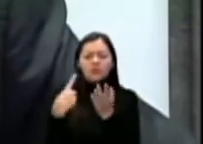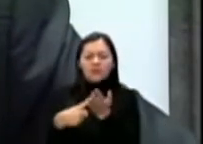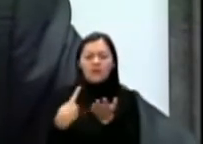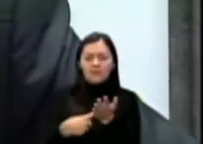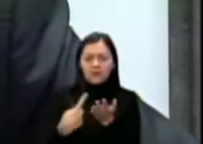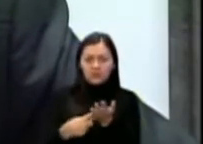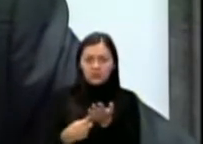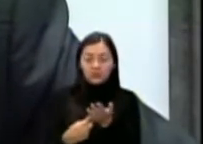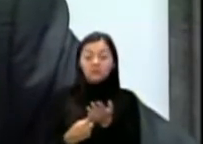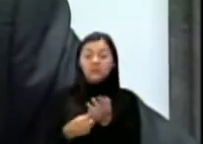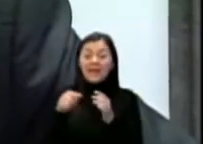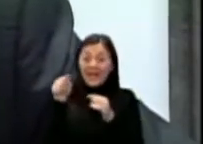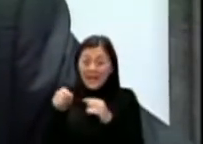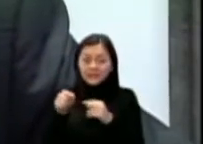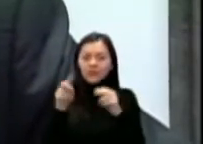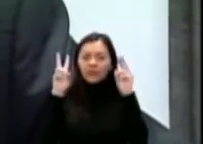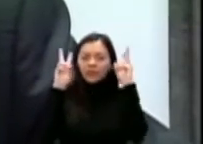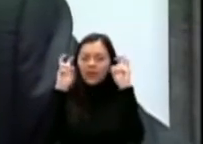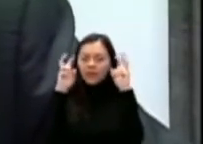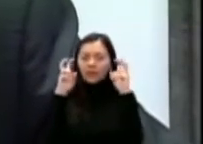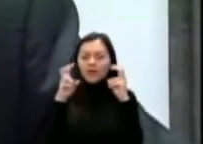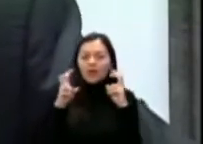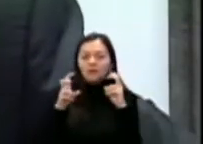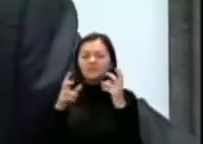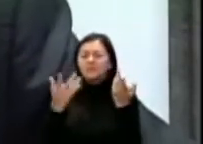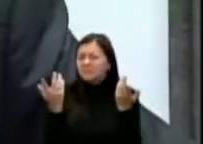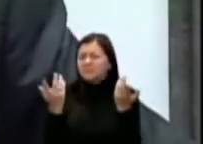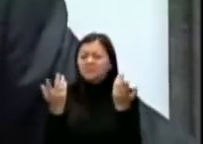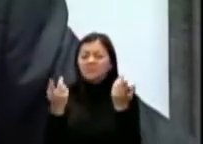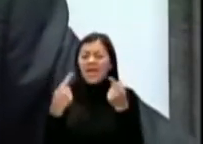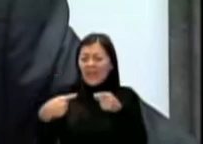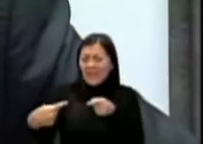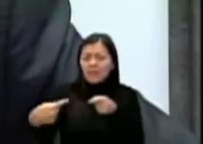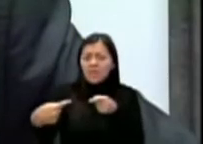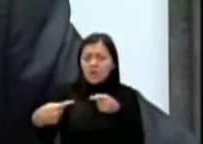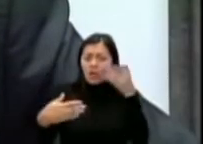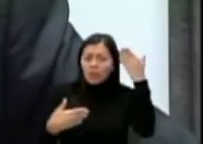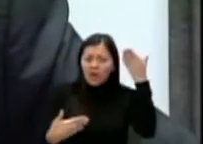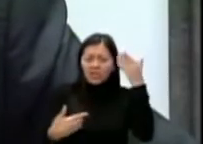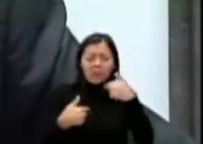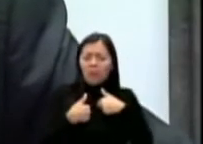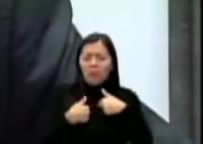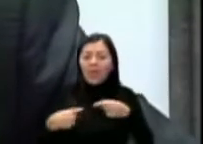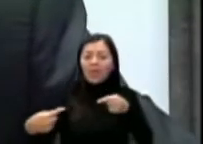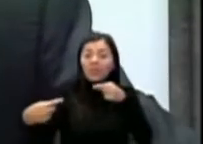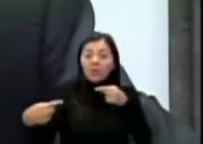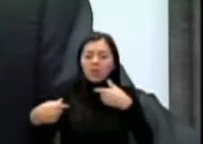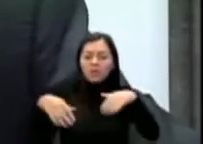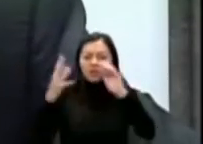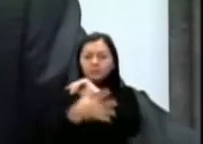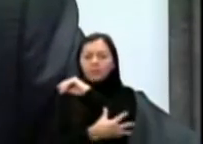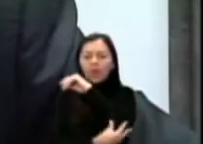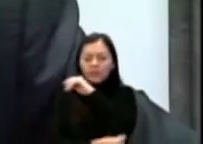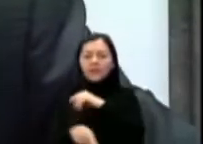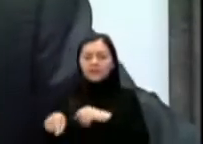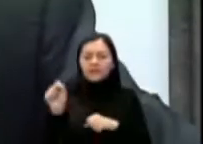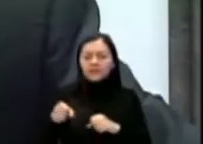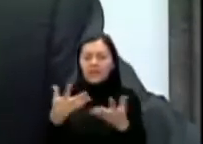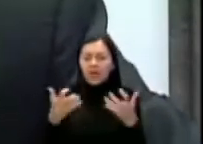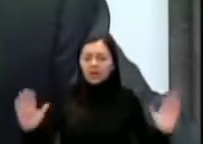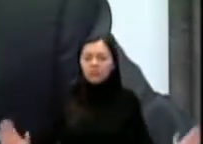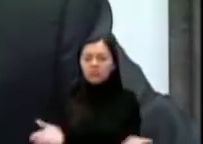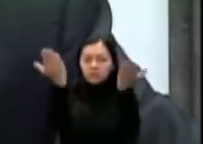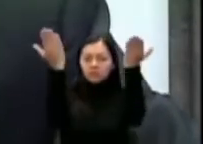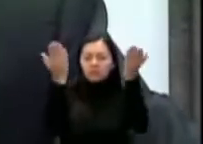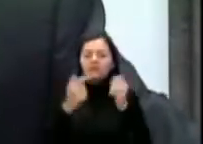es el gran desafío es el gran enemigo el combate contra la pobreza el presidente da un mensaje también muy claro hasta